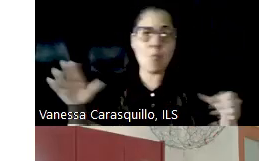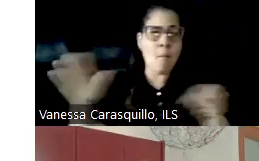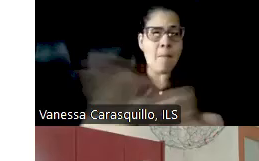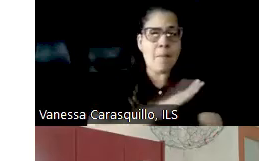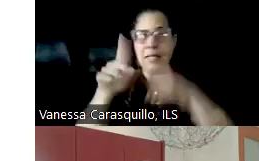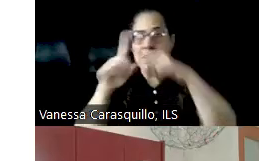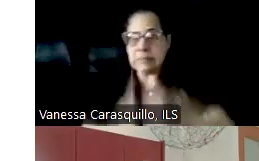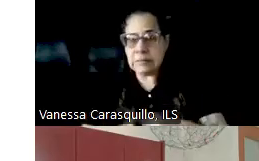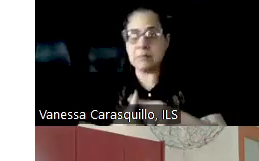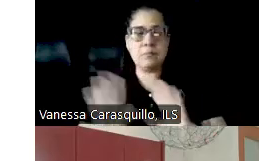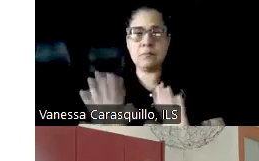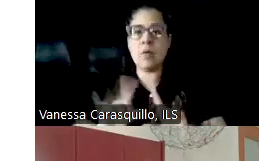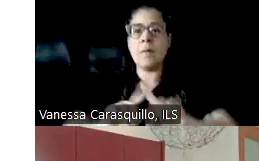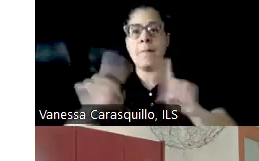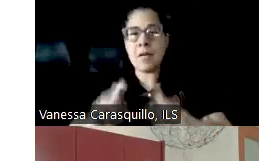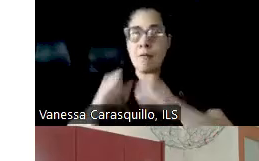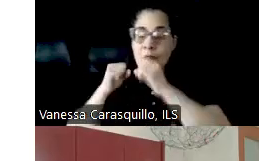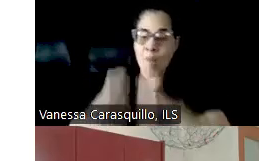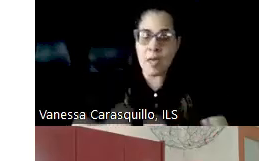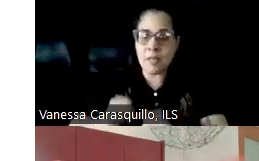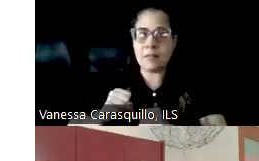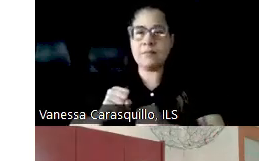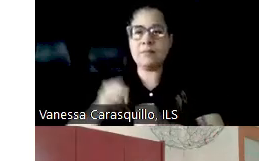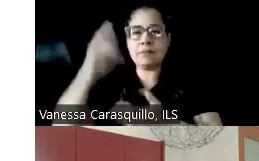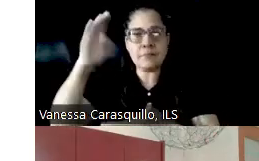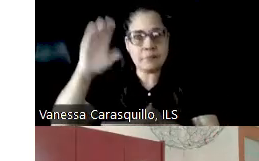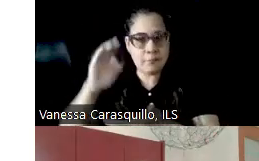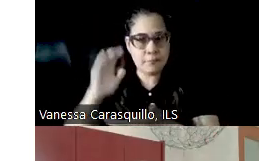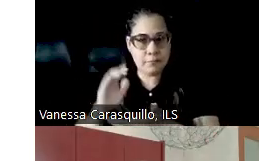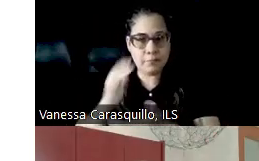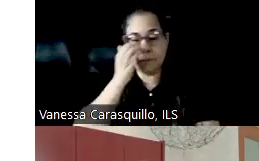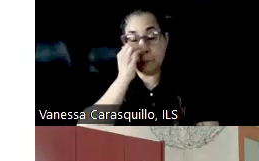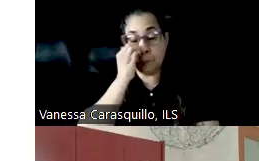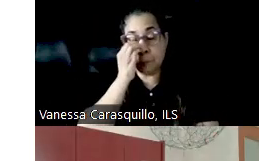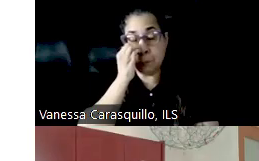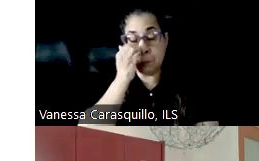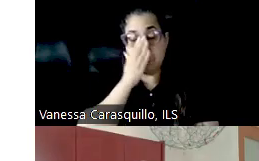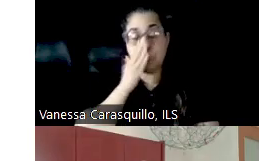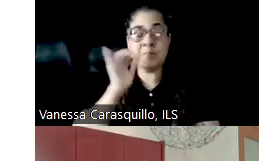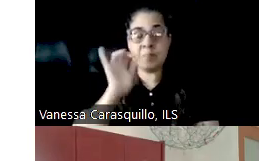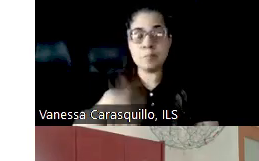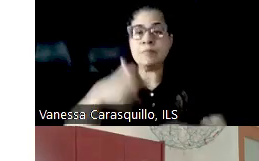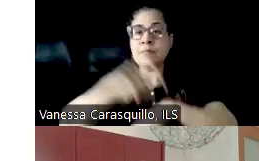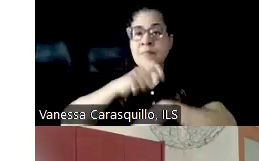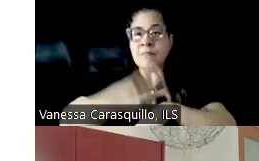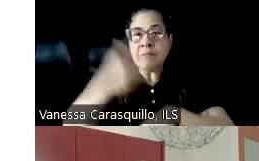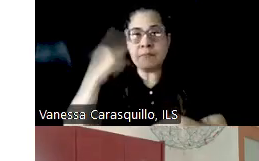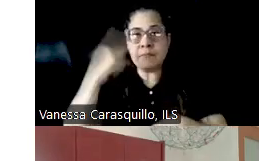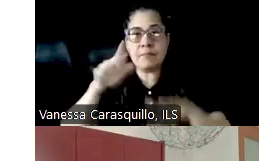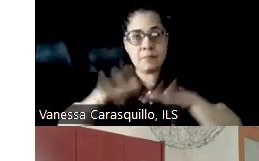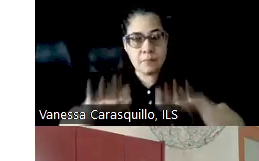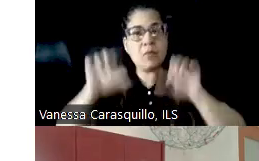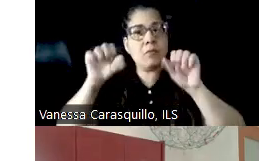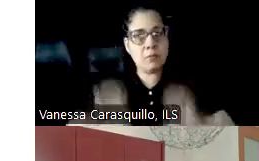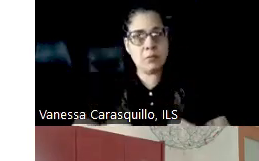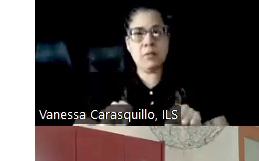la frecuencia y la intensidad, y eso es espacio mental para que el niño pueda aprender las destrezas que